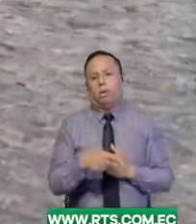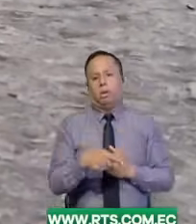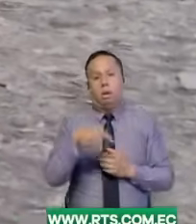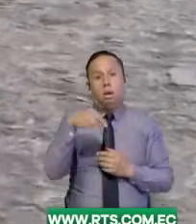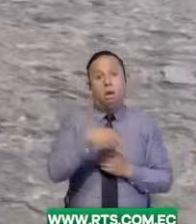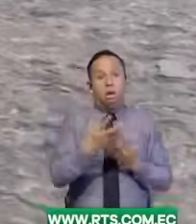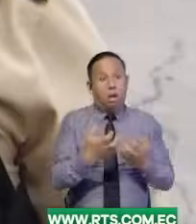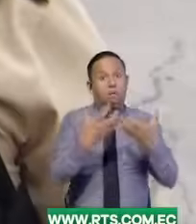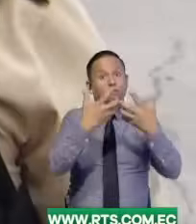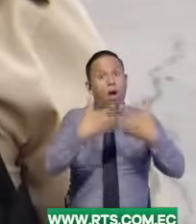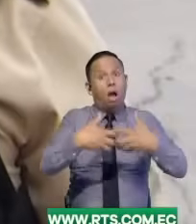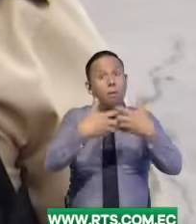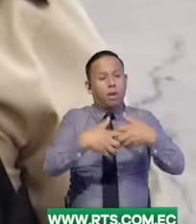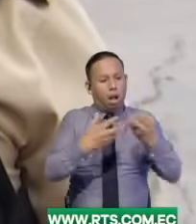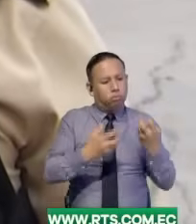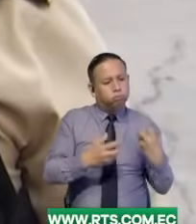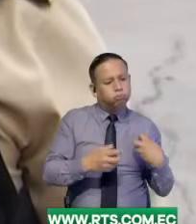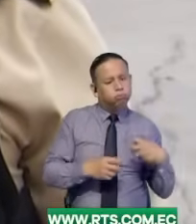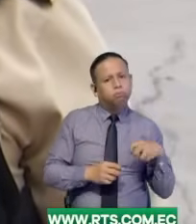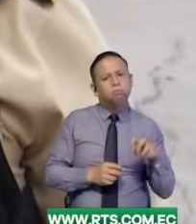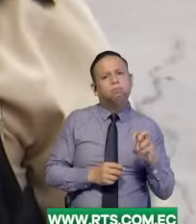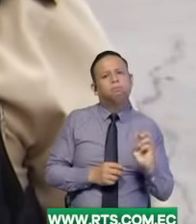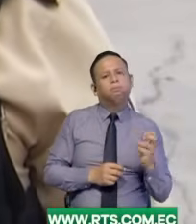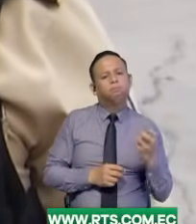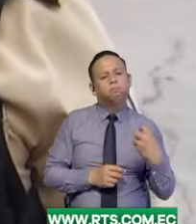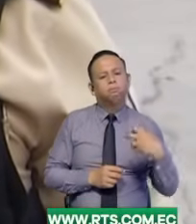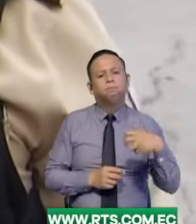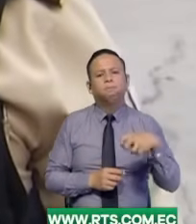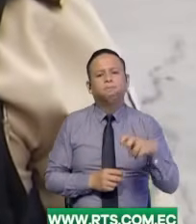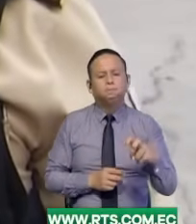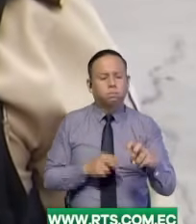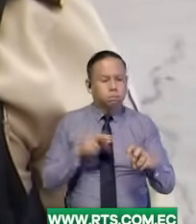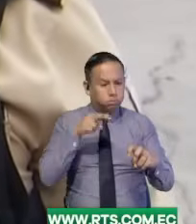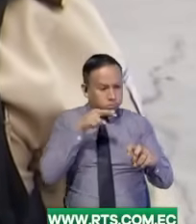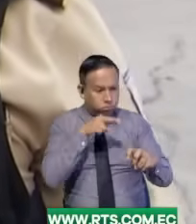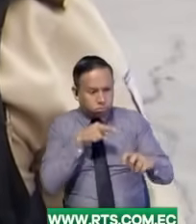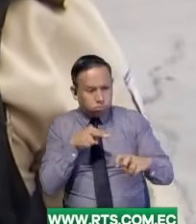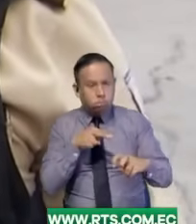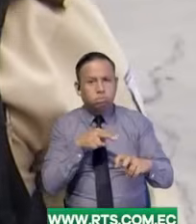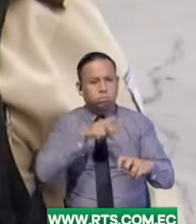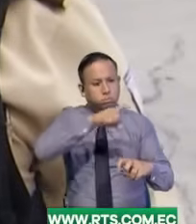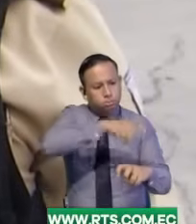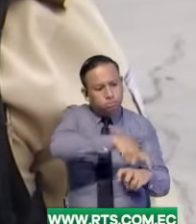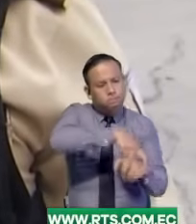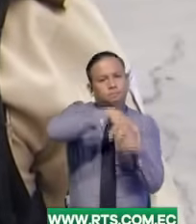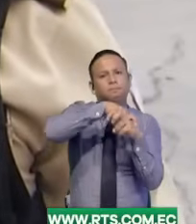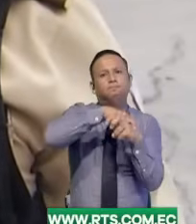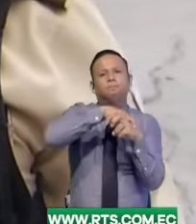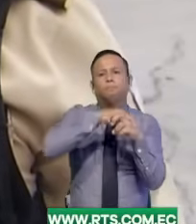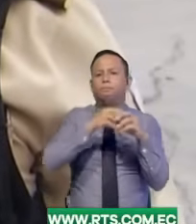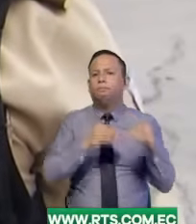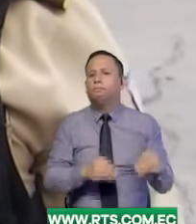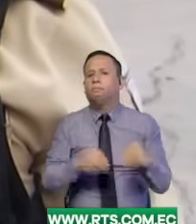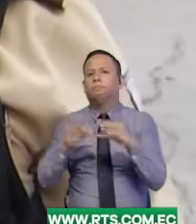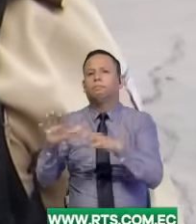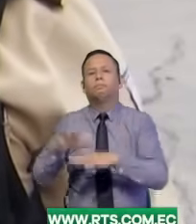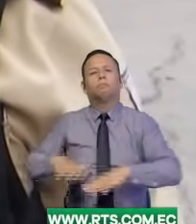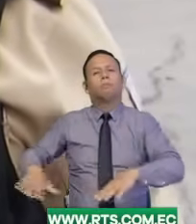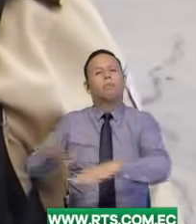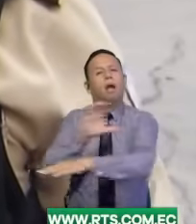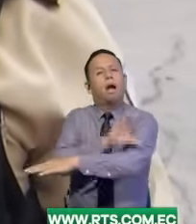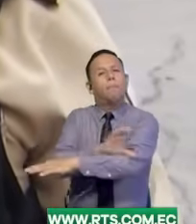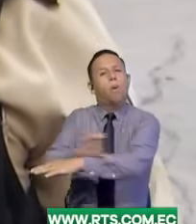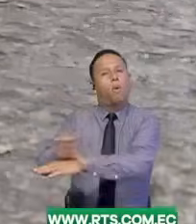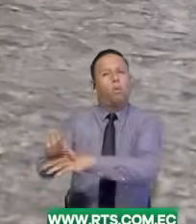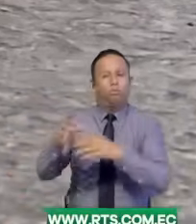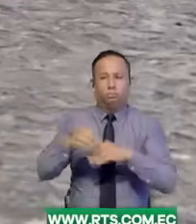una fábrica. Al verificar se encontraba en buen estado, por eso fue resentada, llevada a su hábitat natural en lo que es el bosque protector Cerro